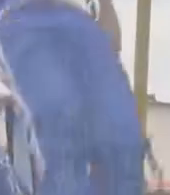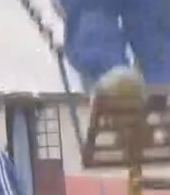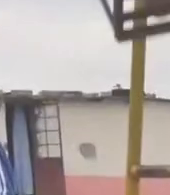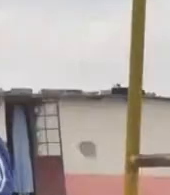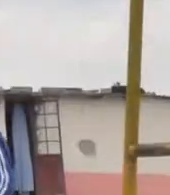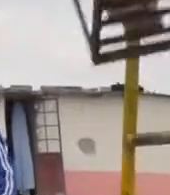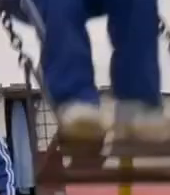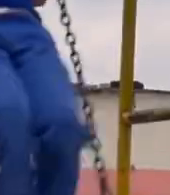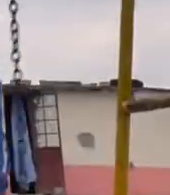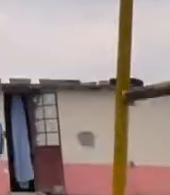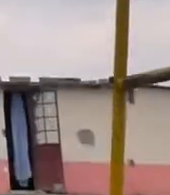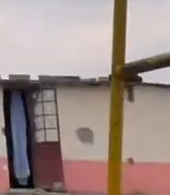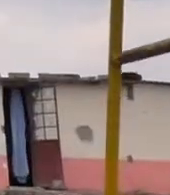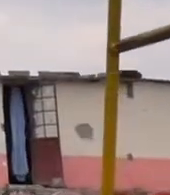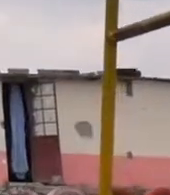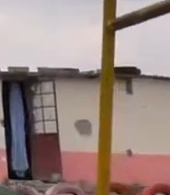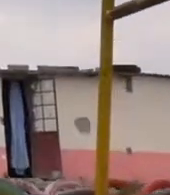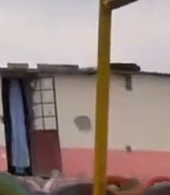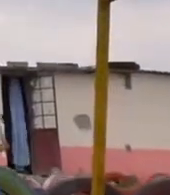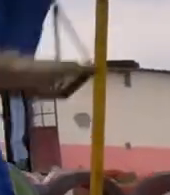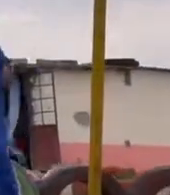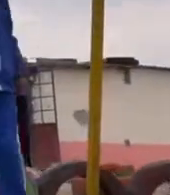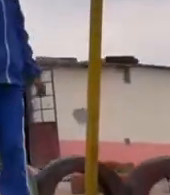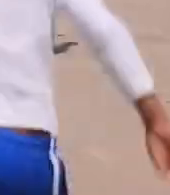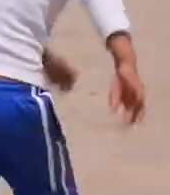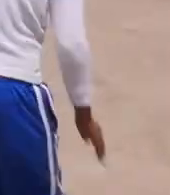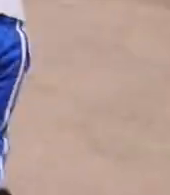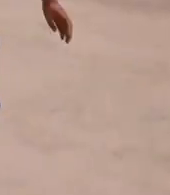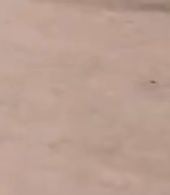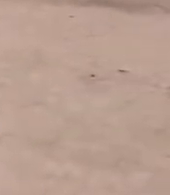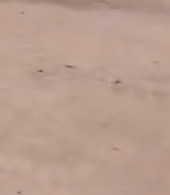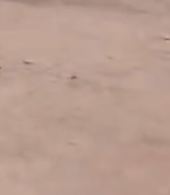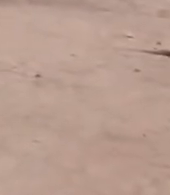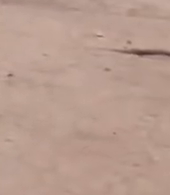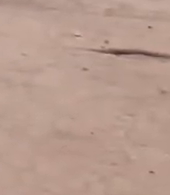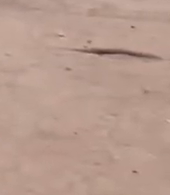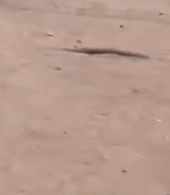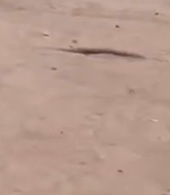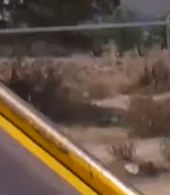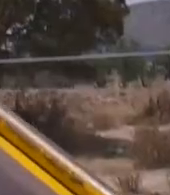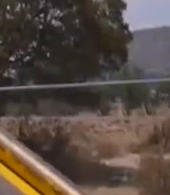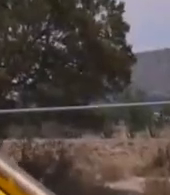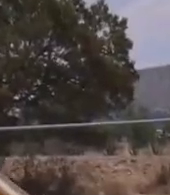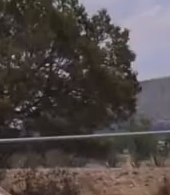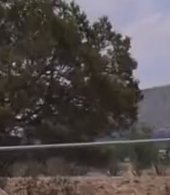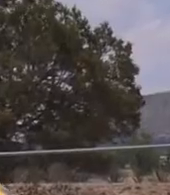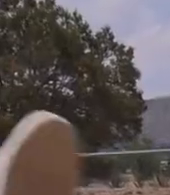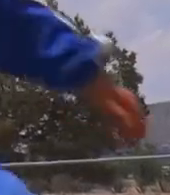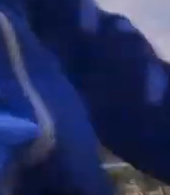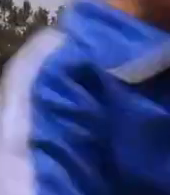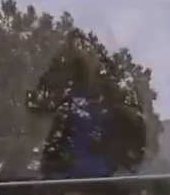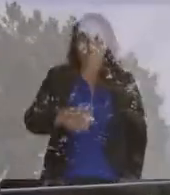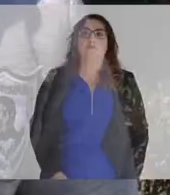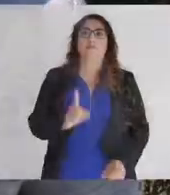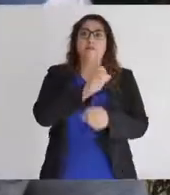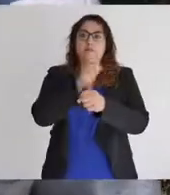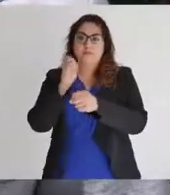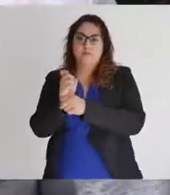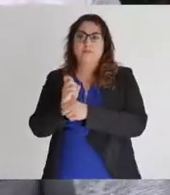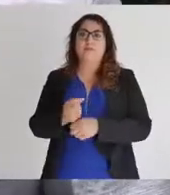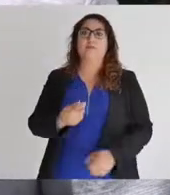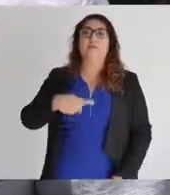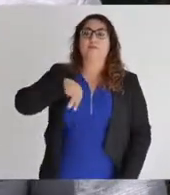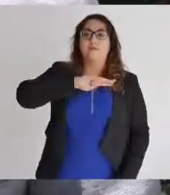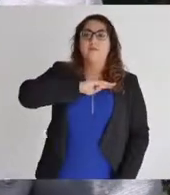En un ejercicio de inclusión y respeto, la niñez de APAN expresa su sentir al presidente de la República y opina.